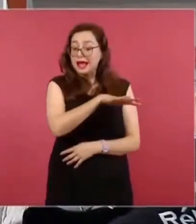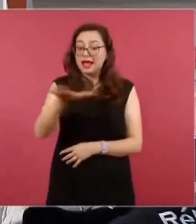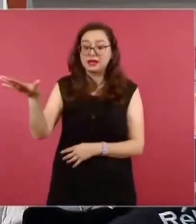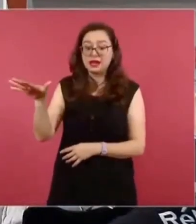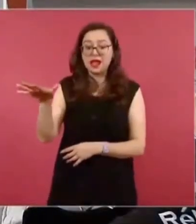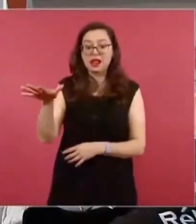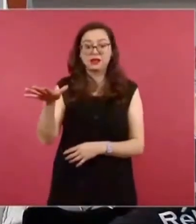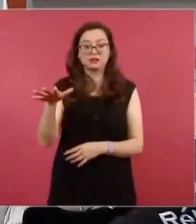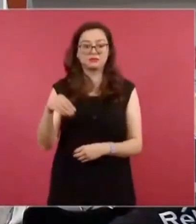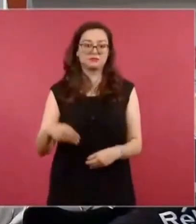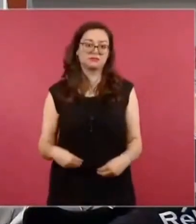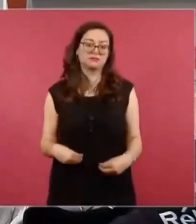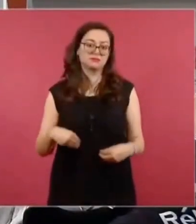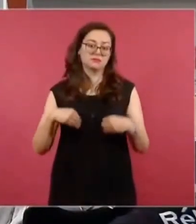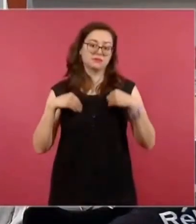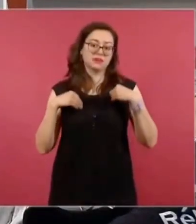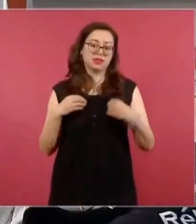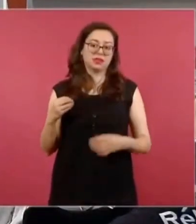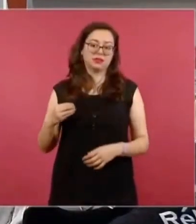disfrutan